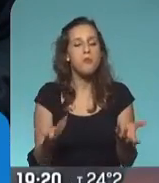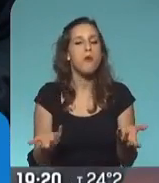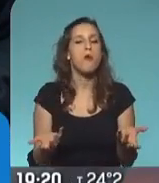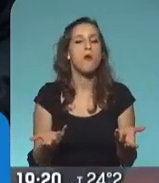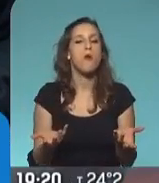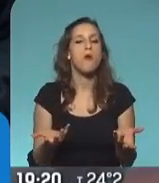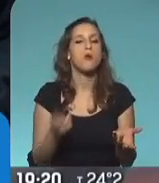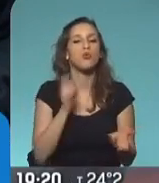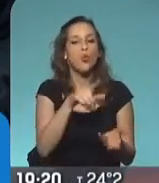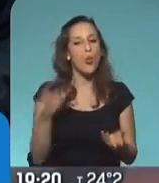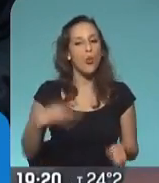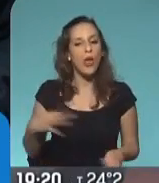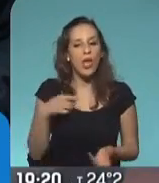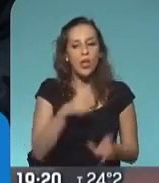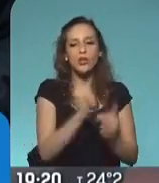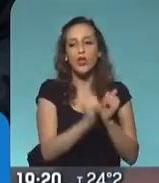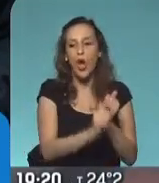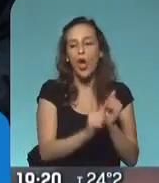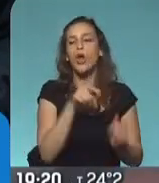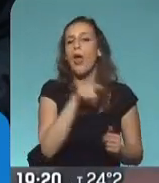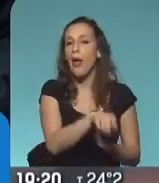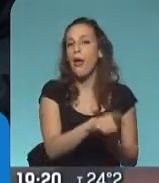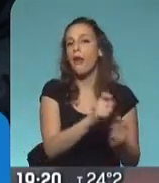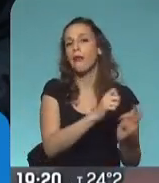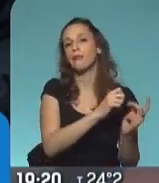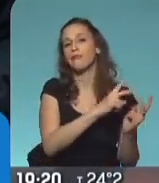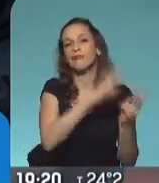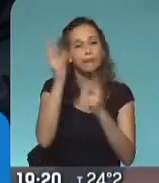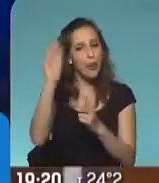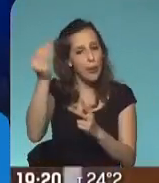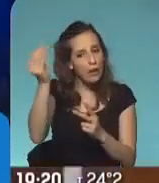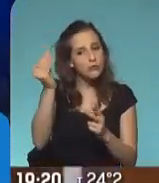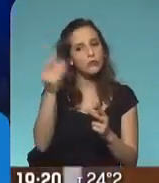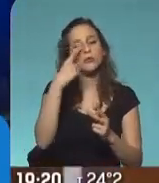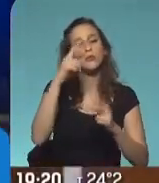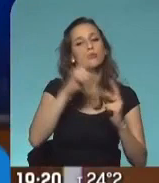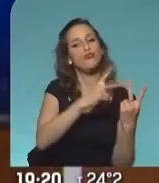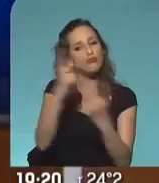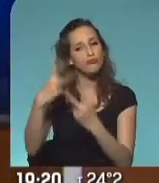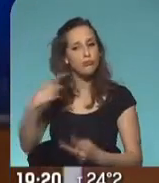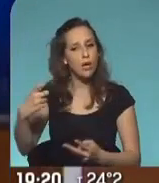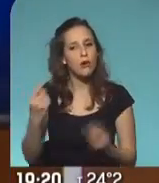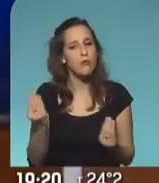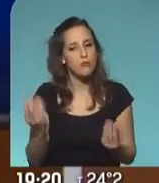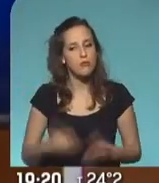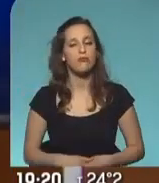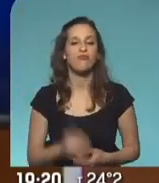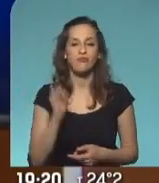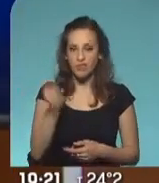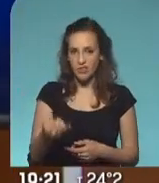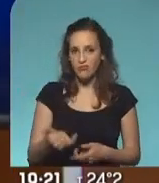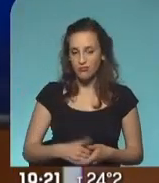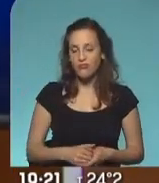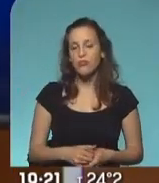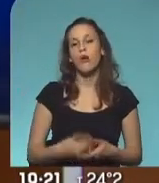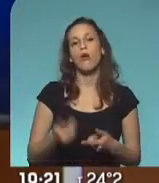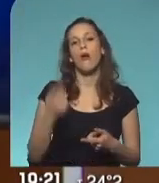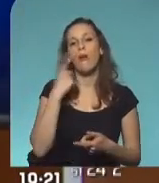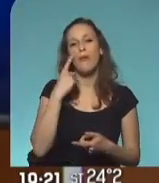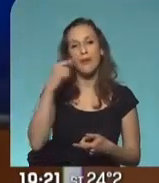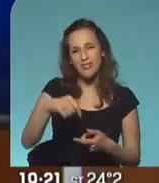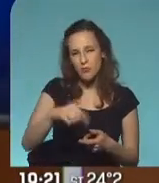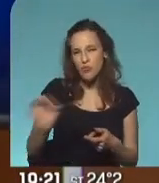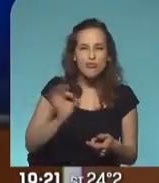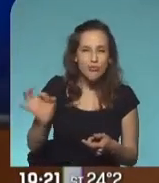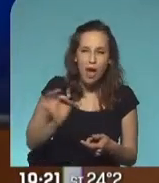país de tu vida? Estuviste mucho tiempo en Brasil y después este salto a España. Bueno, sí, viví la mitad de mi vida aquí en la Argentina, donde